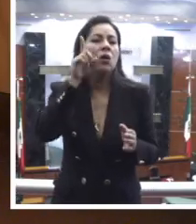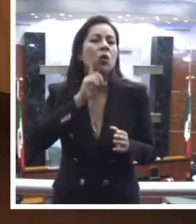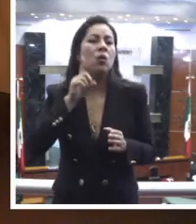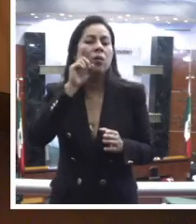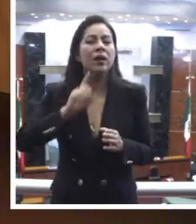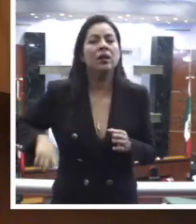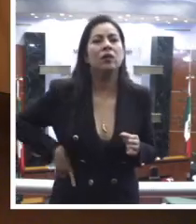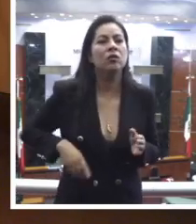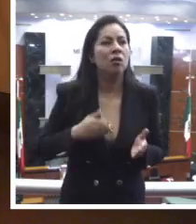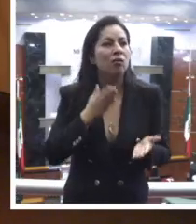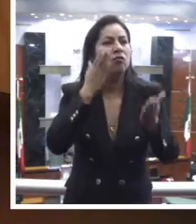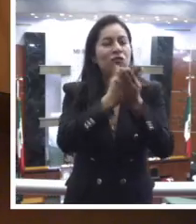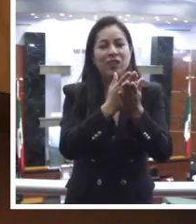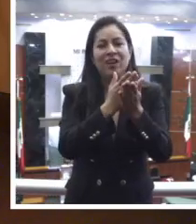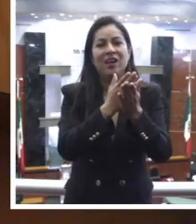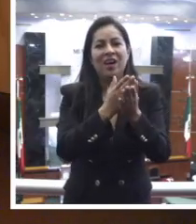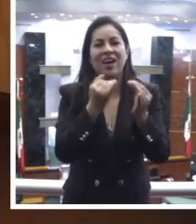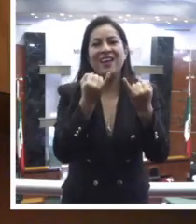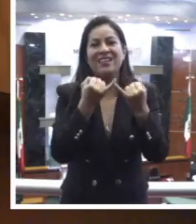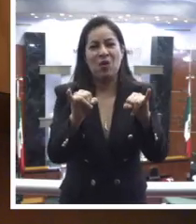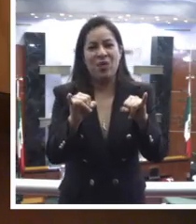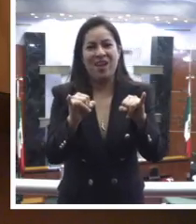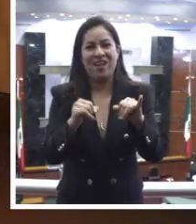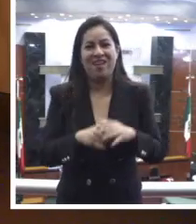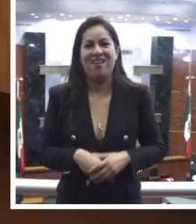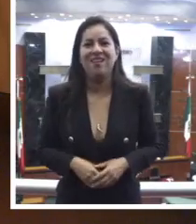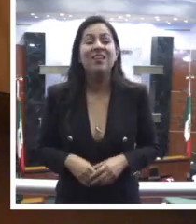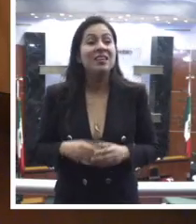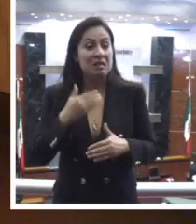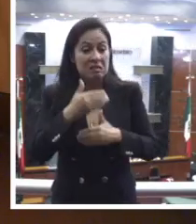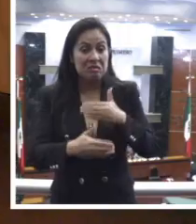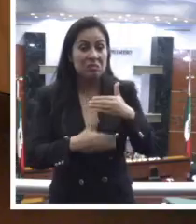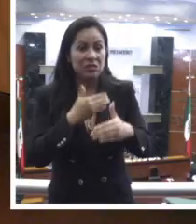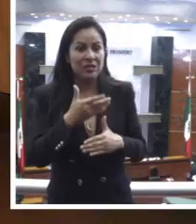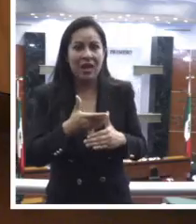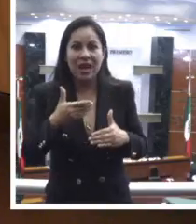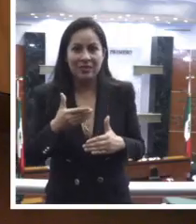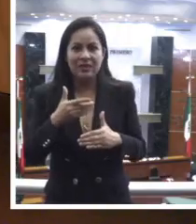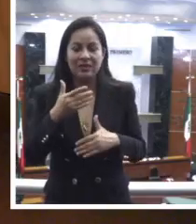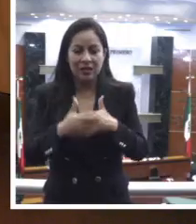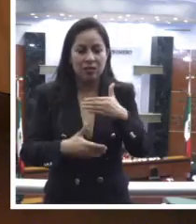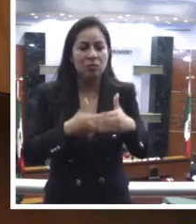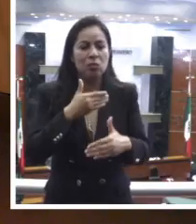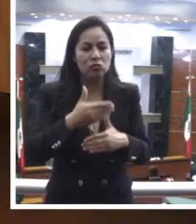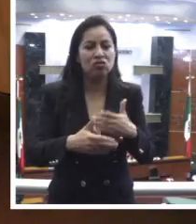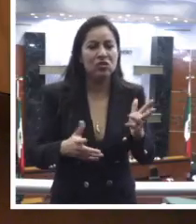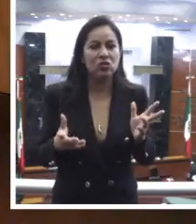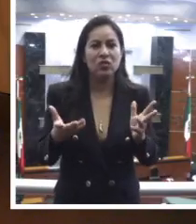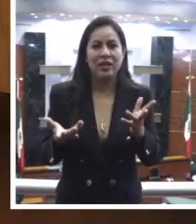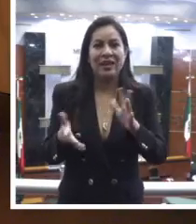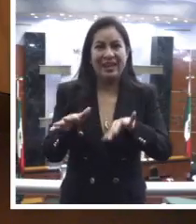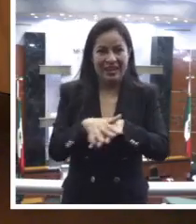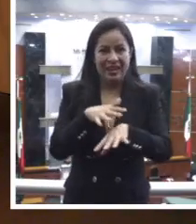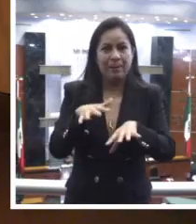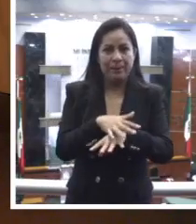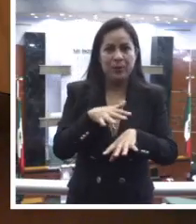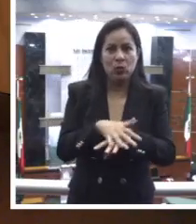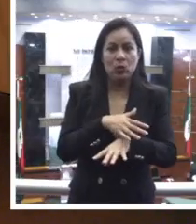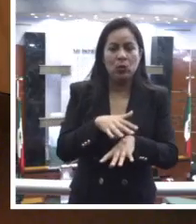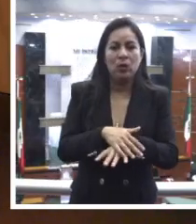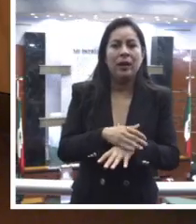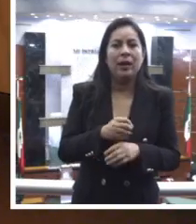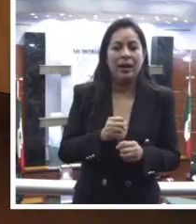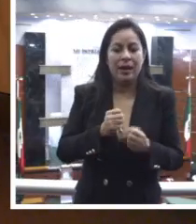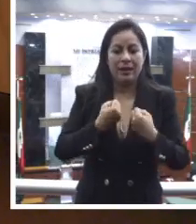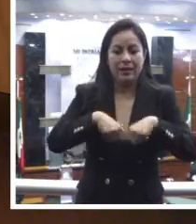fue a inaugurar. Y en este proceso, antes de que se diera el proceso de transición hacia el INS